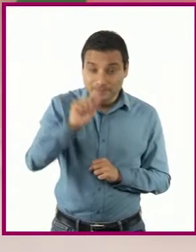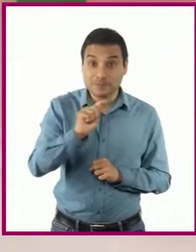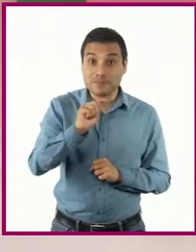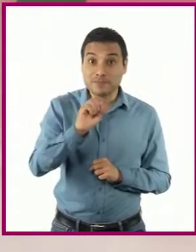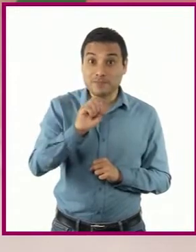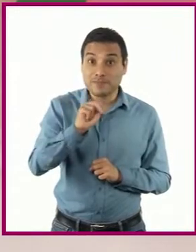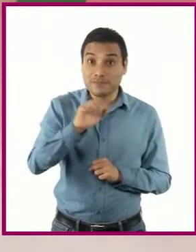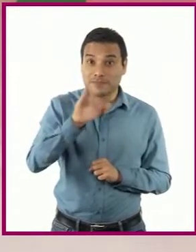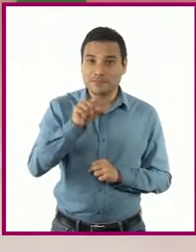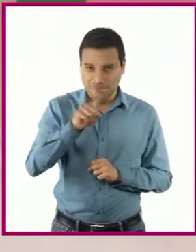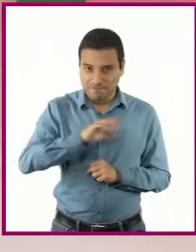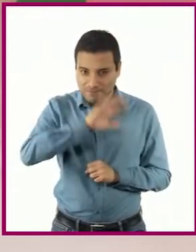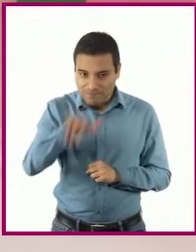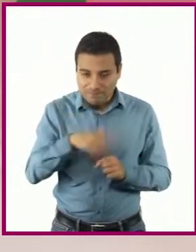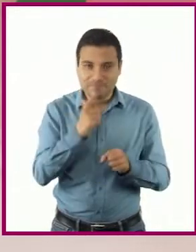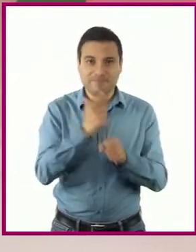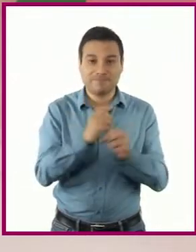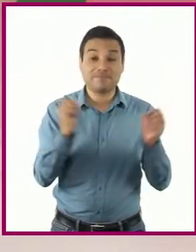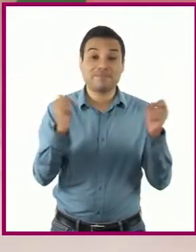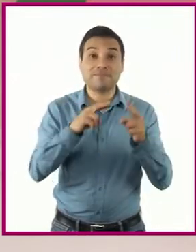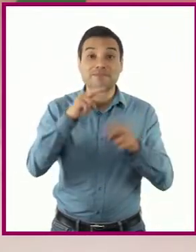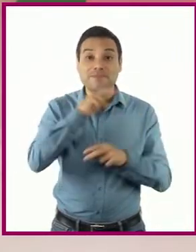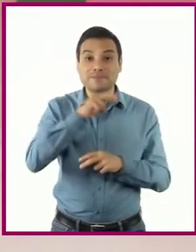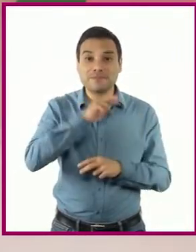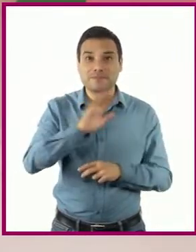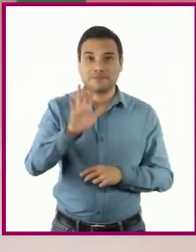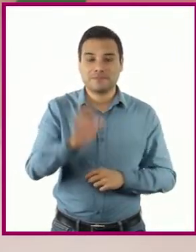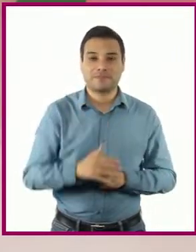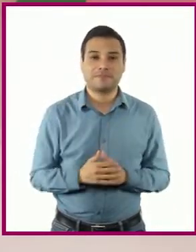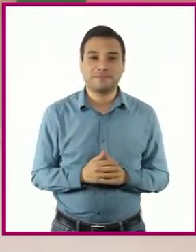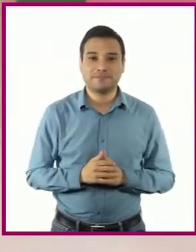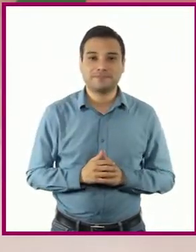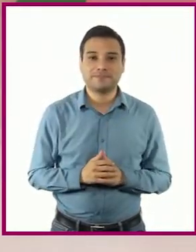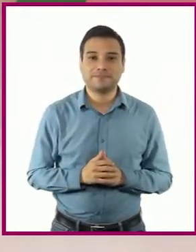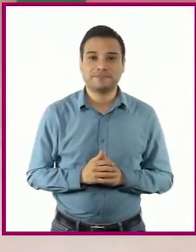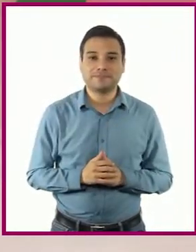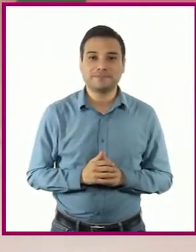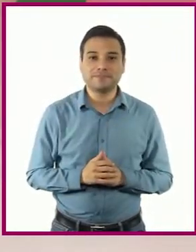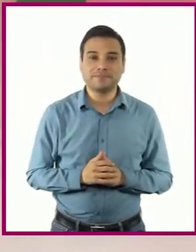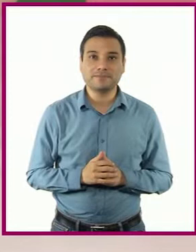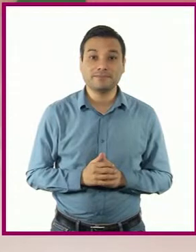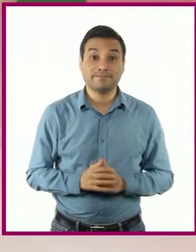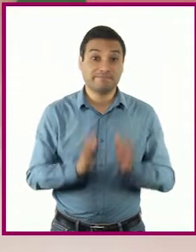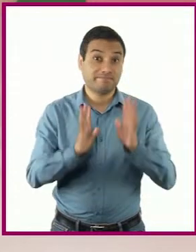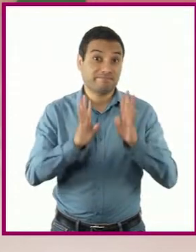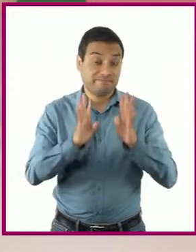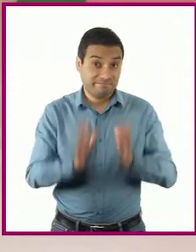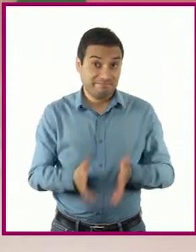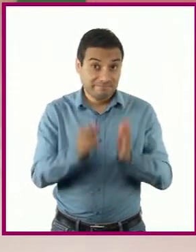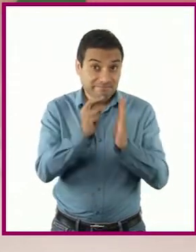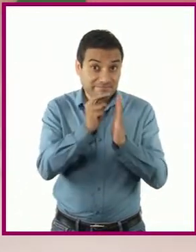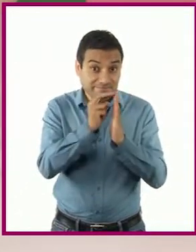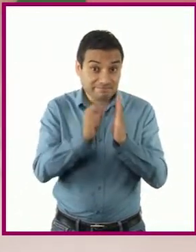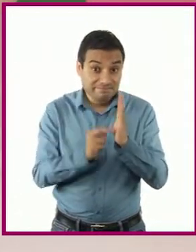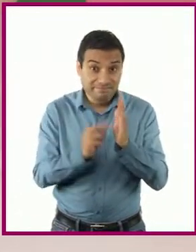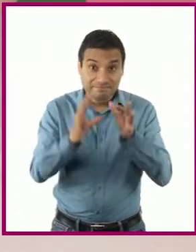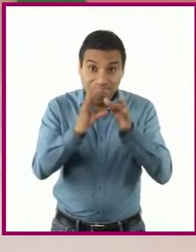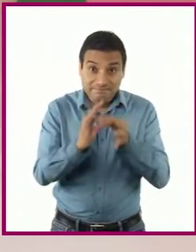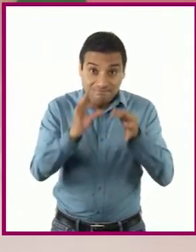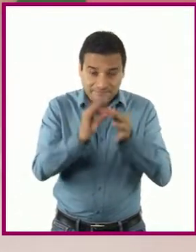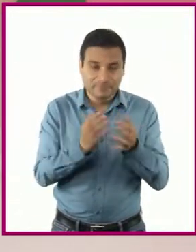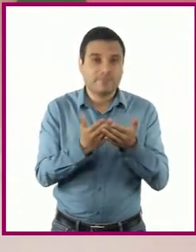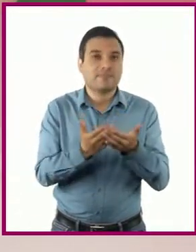¡Hasta pronto! Una vez que revisamos las reglas básicas con Elena, les propongo